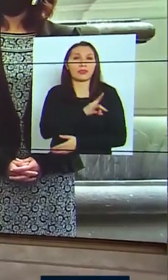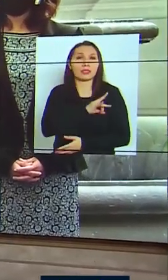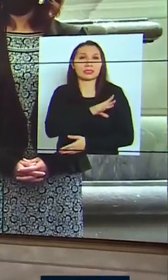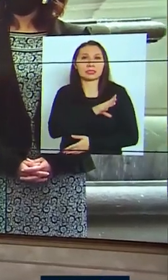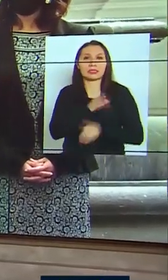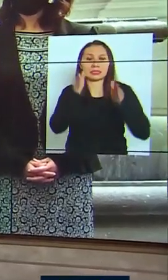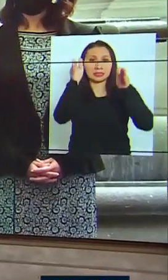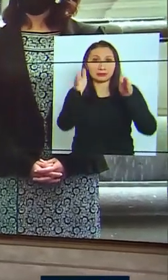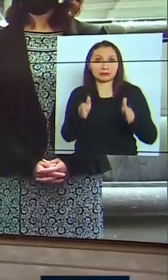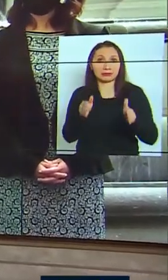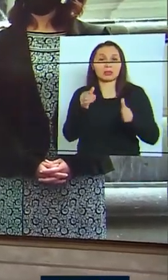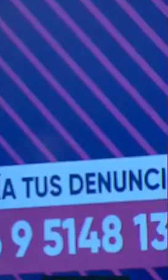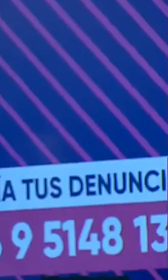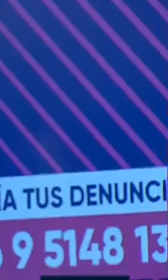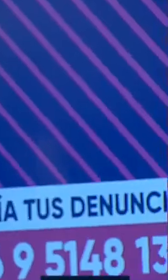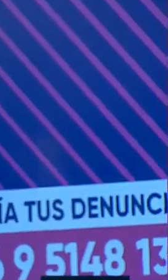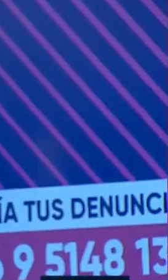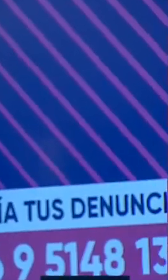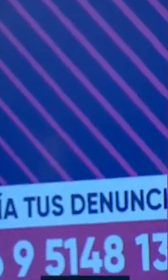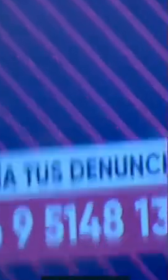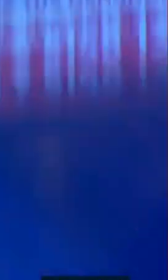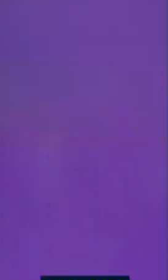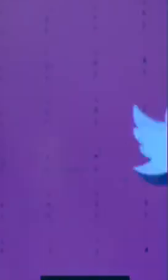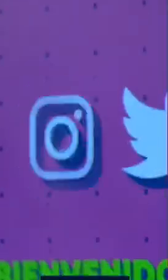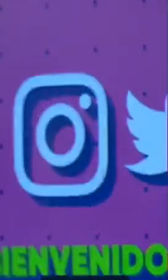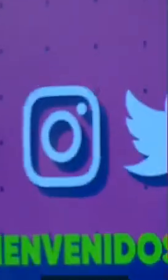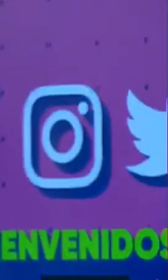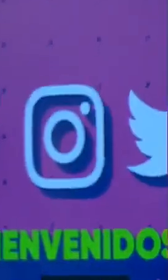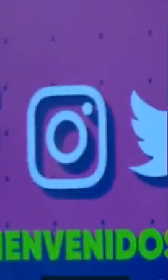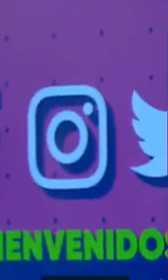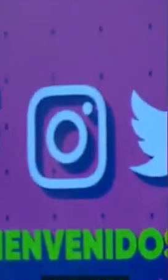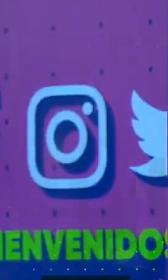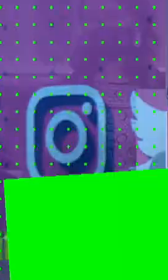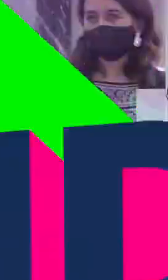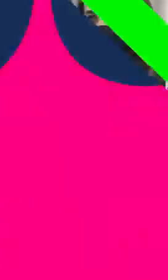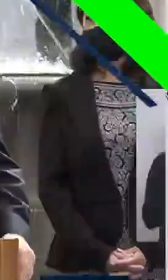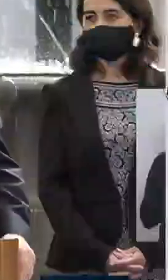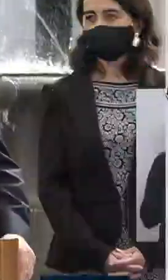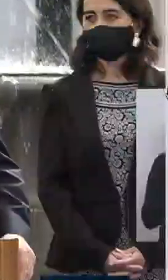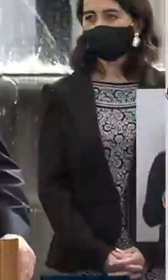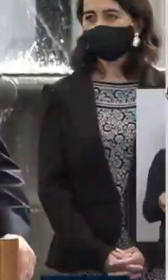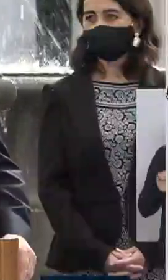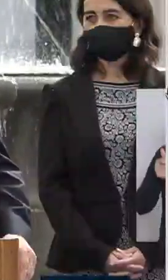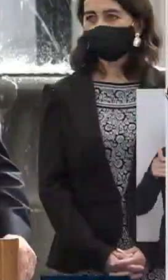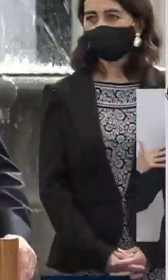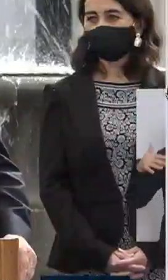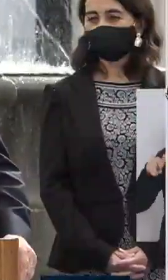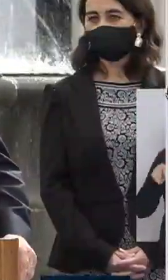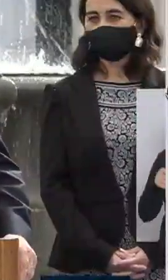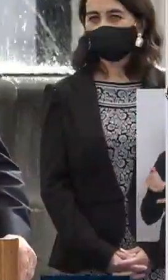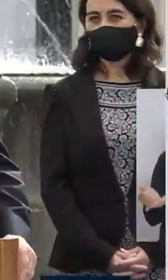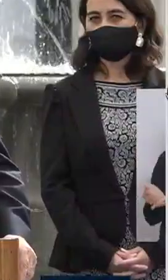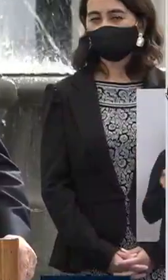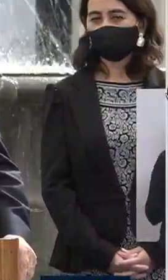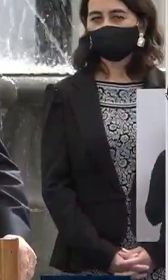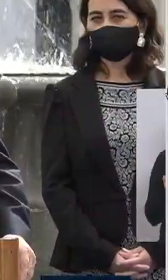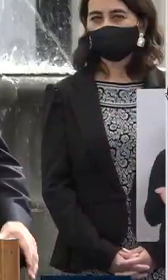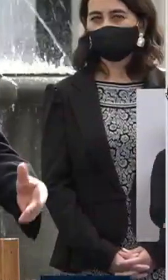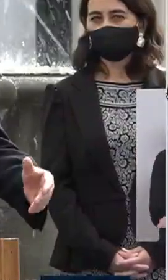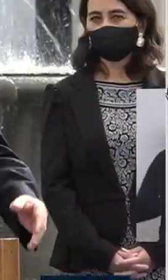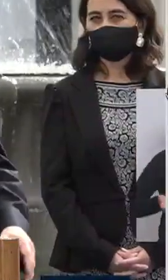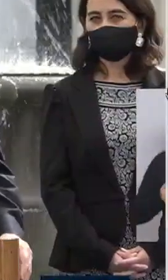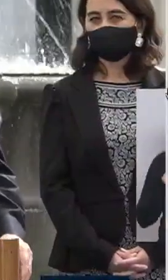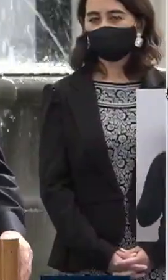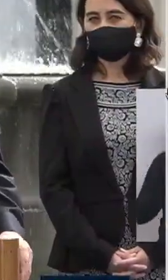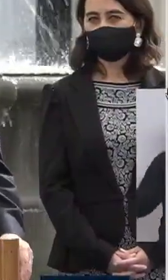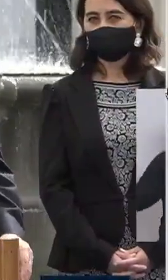la justicia civil cuando lo que estamos hablando en el estudio es la justicia social, cuando estamos hablando acerca de lo que es la crisis